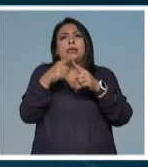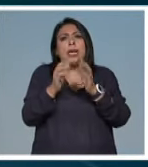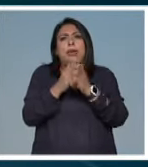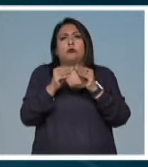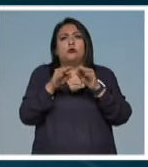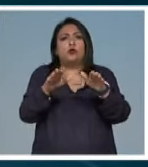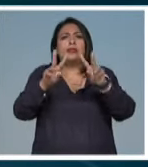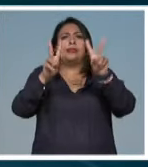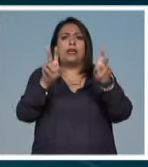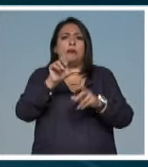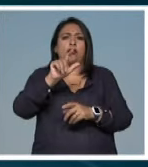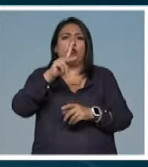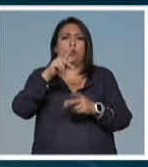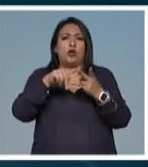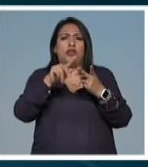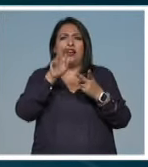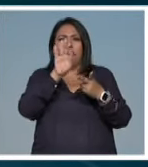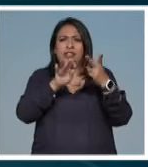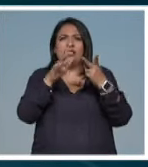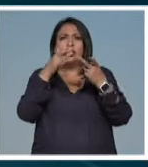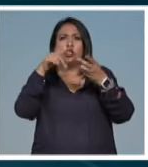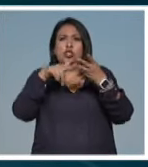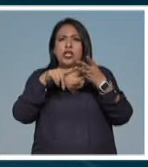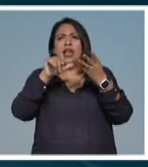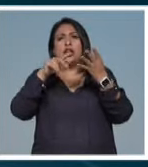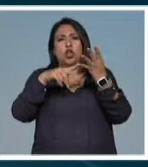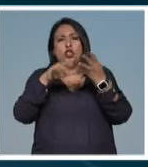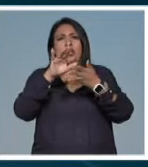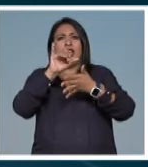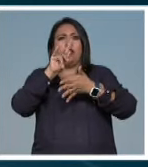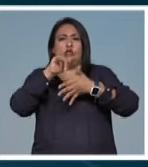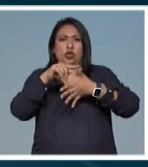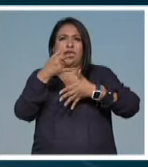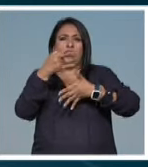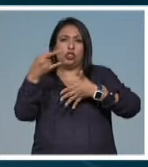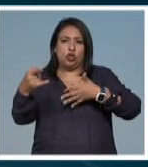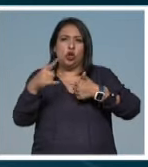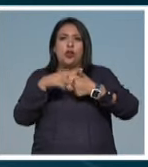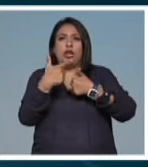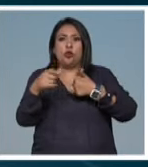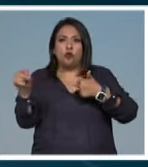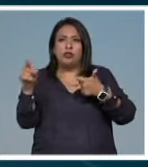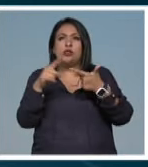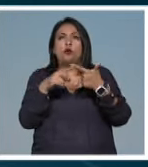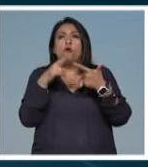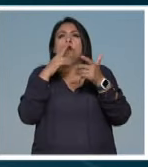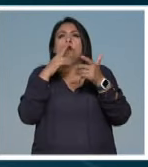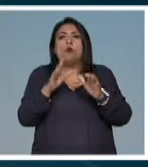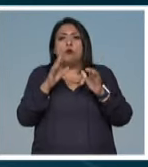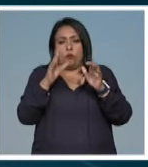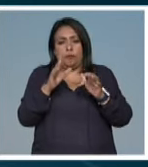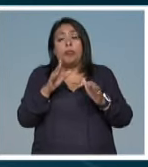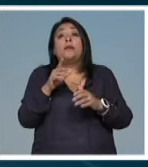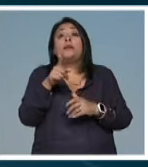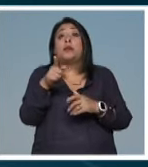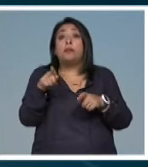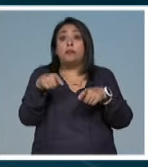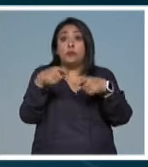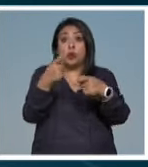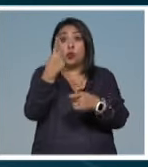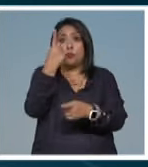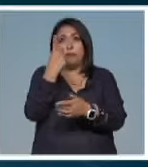libros sobre antropología física, social, arqueología, etnología, historia, lingüística o conservación del patrimonio. Se otorgará